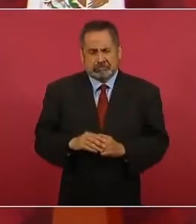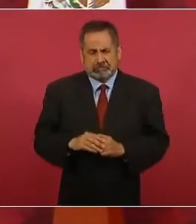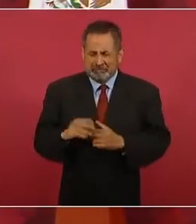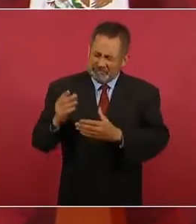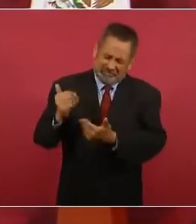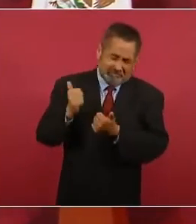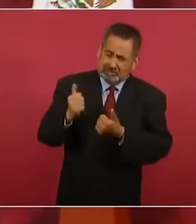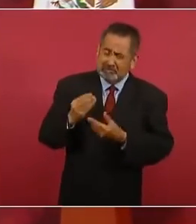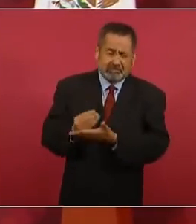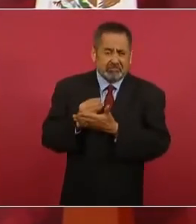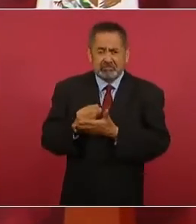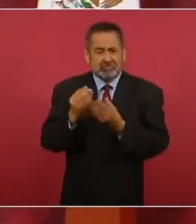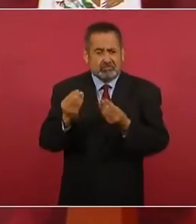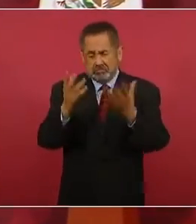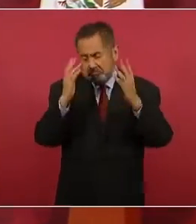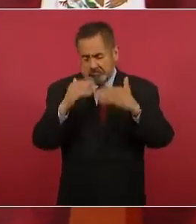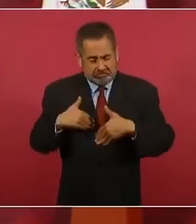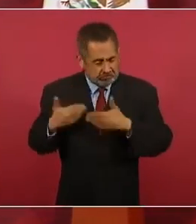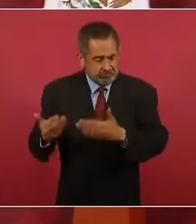muchísimo.